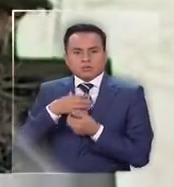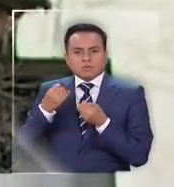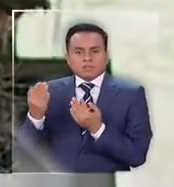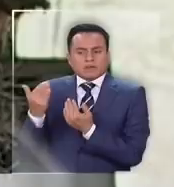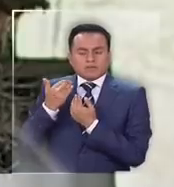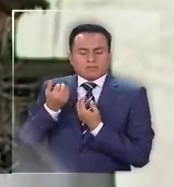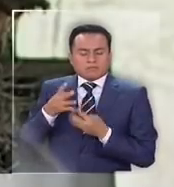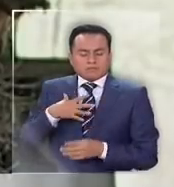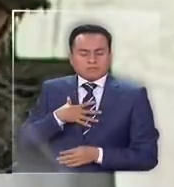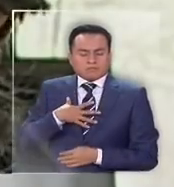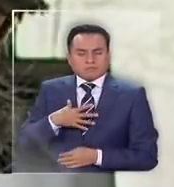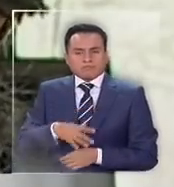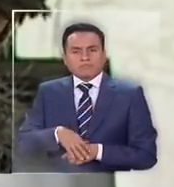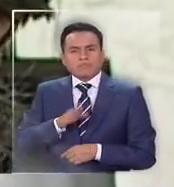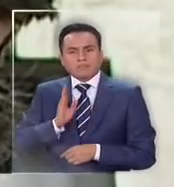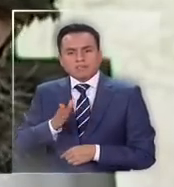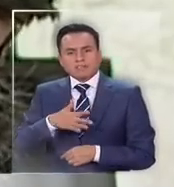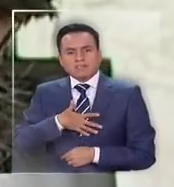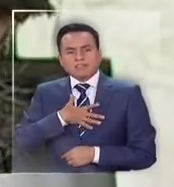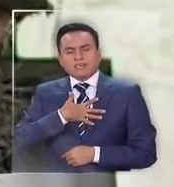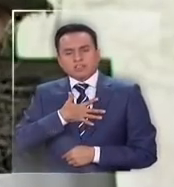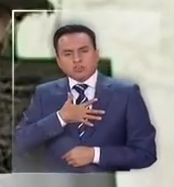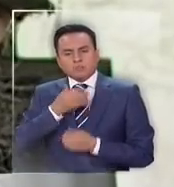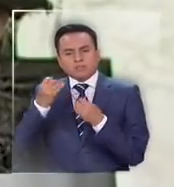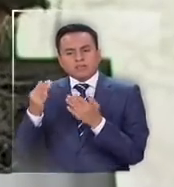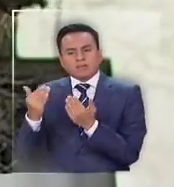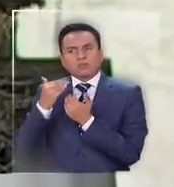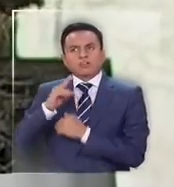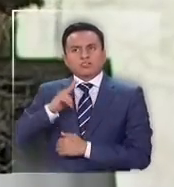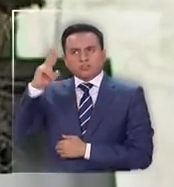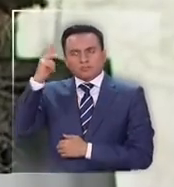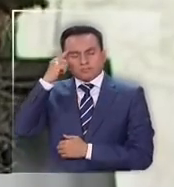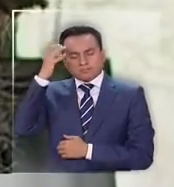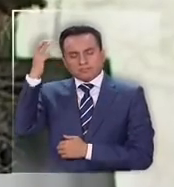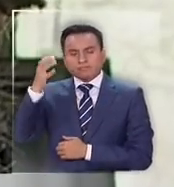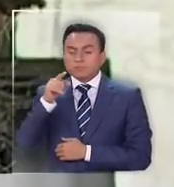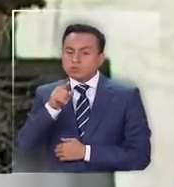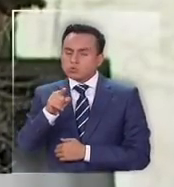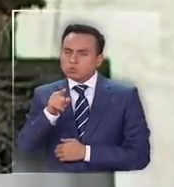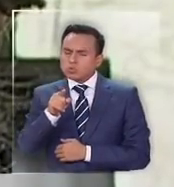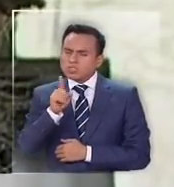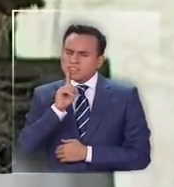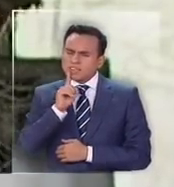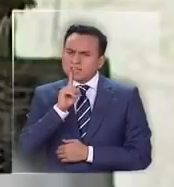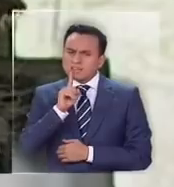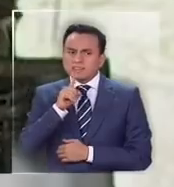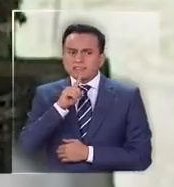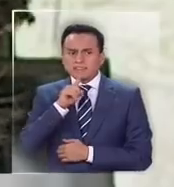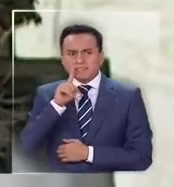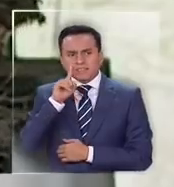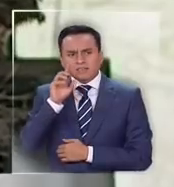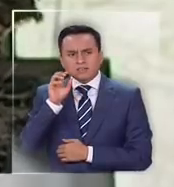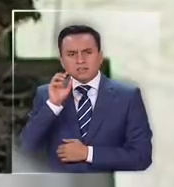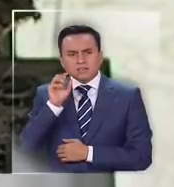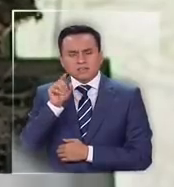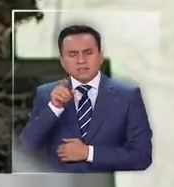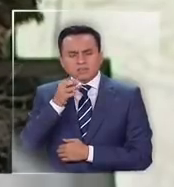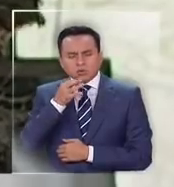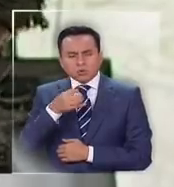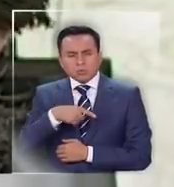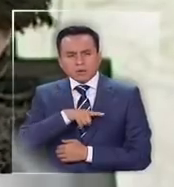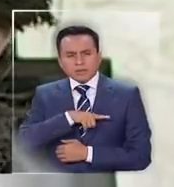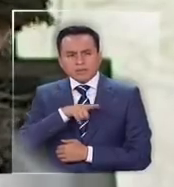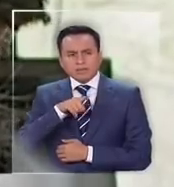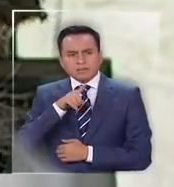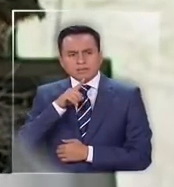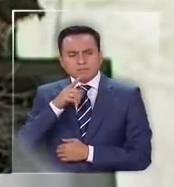favor. Seguía sintiendo que era perder el favor de Dios. Pese a que sentía hastío. Yo era el culpable. Ese hastío